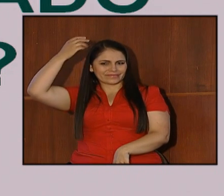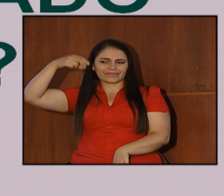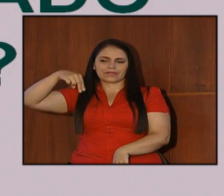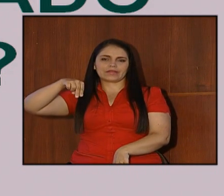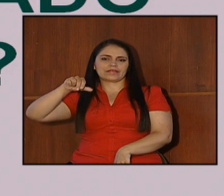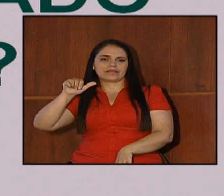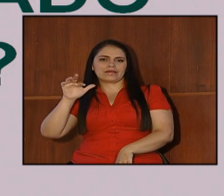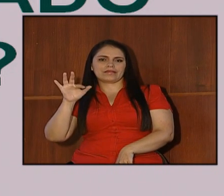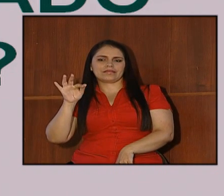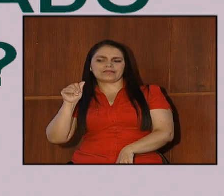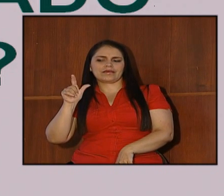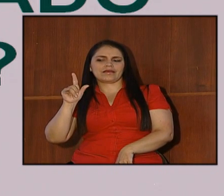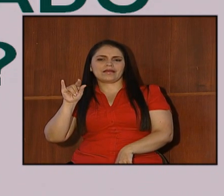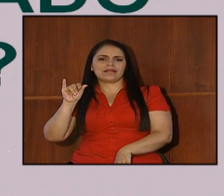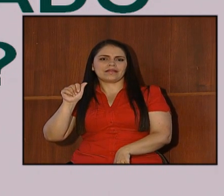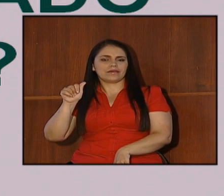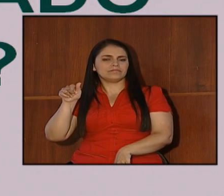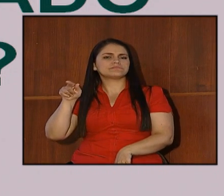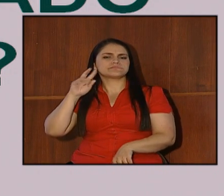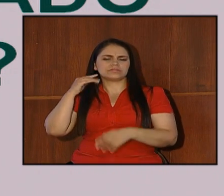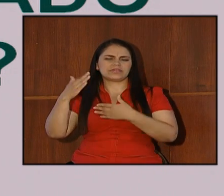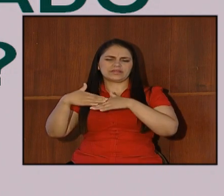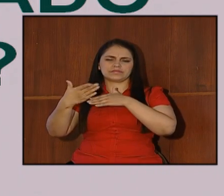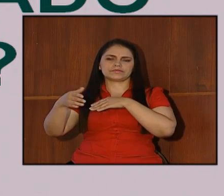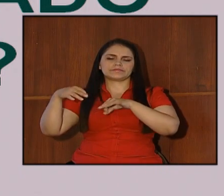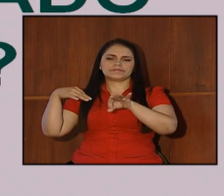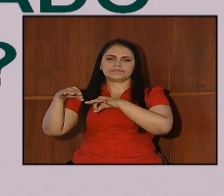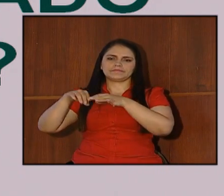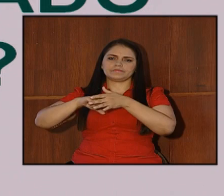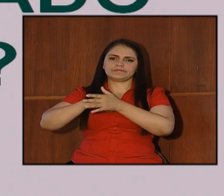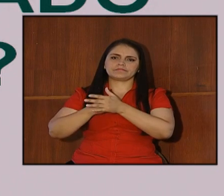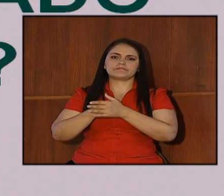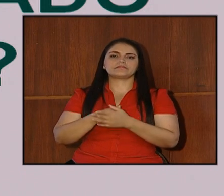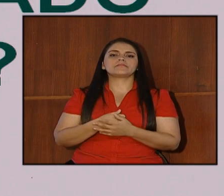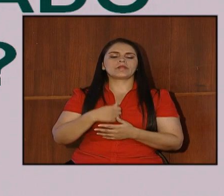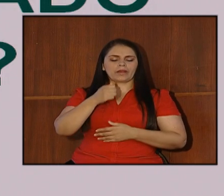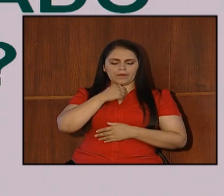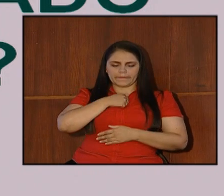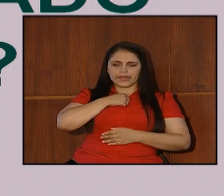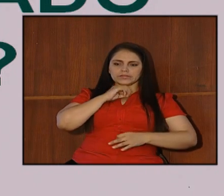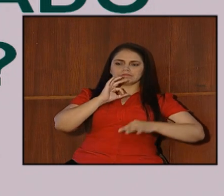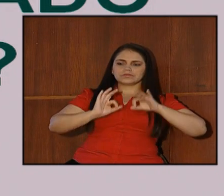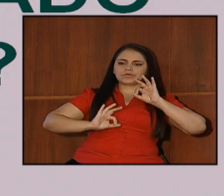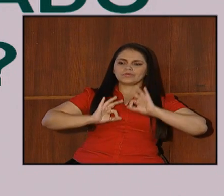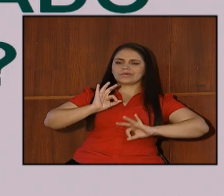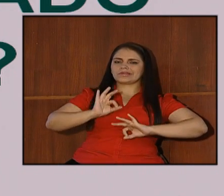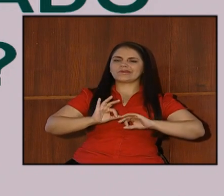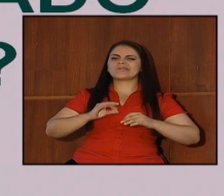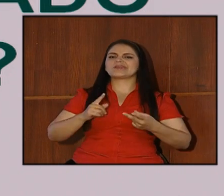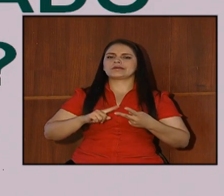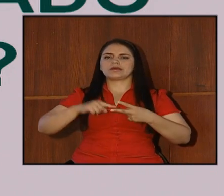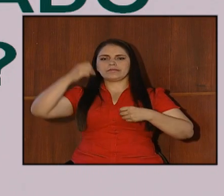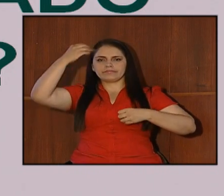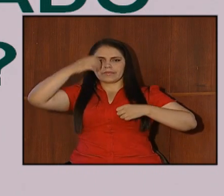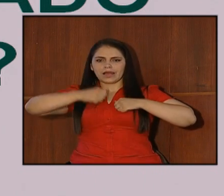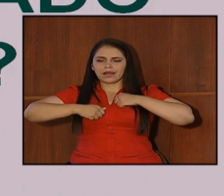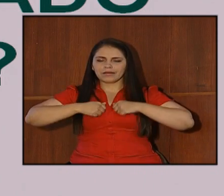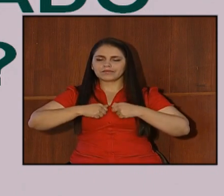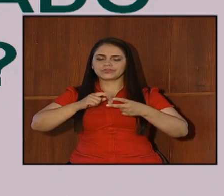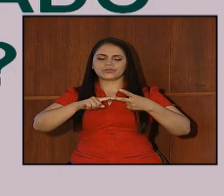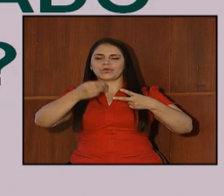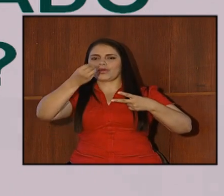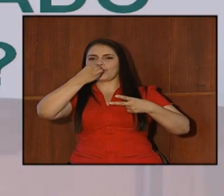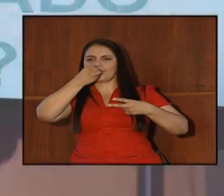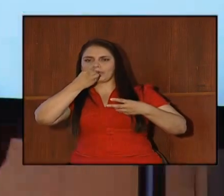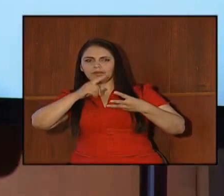más conocida, vamos a seguir hablando de una parte del autocuidado del paciente. Vamos a hablar del baño, de la alimentación,